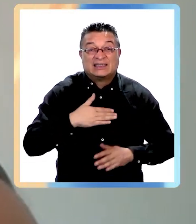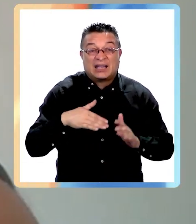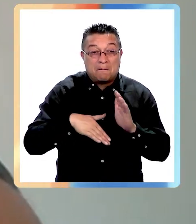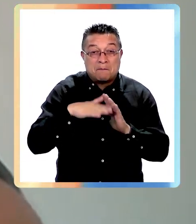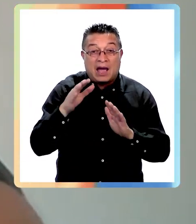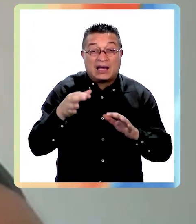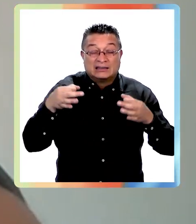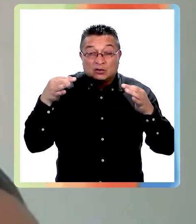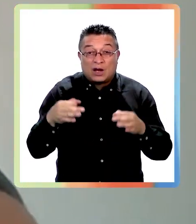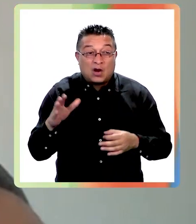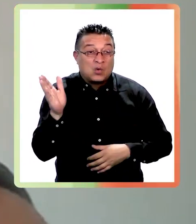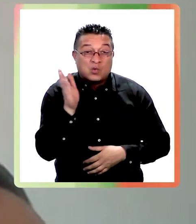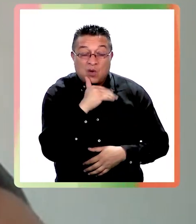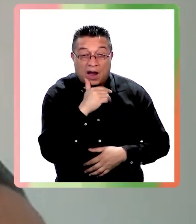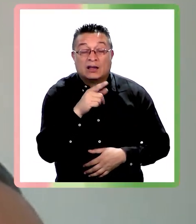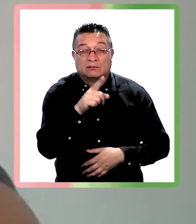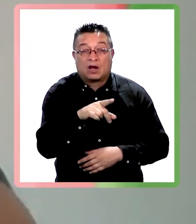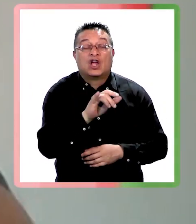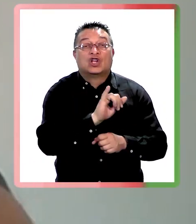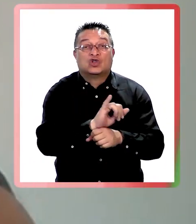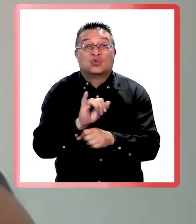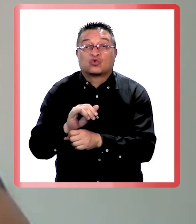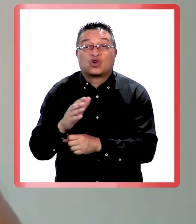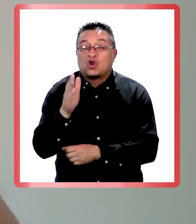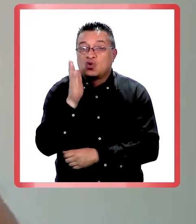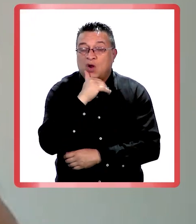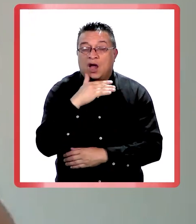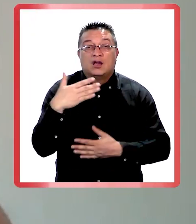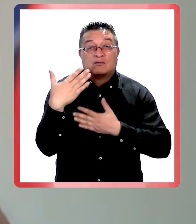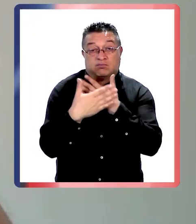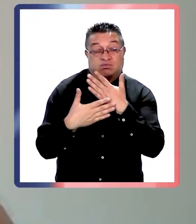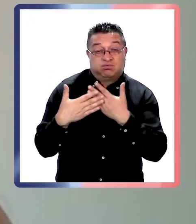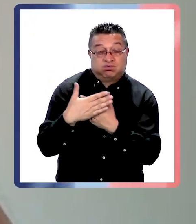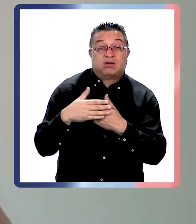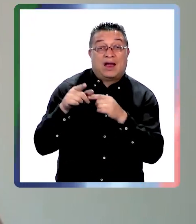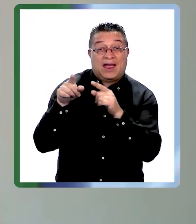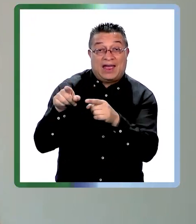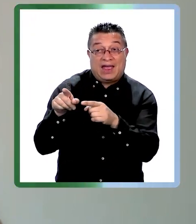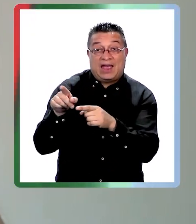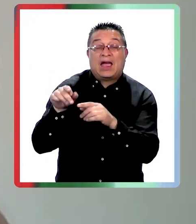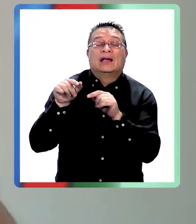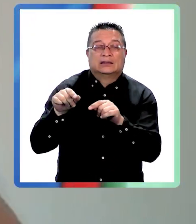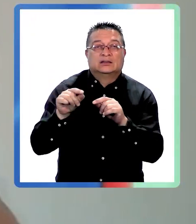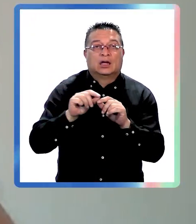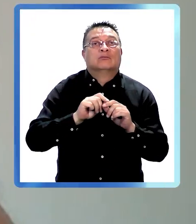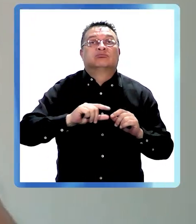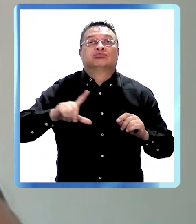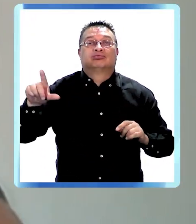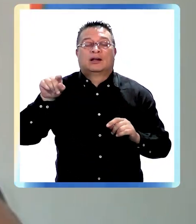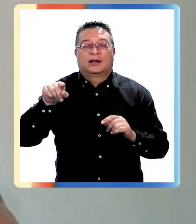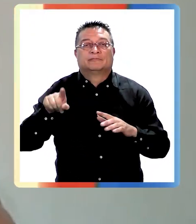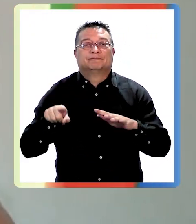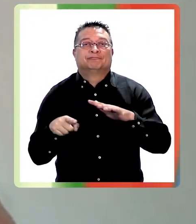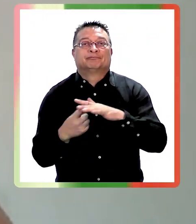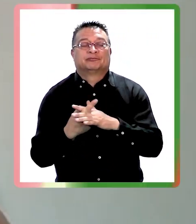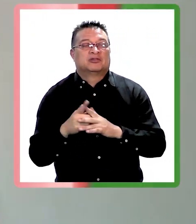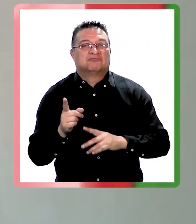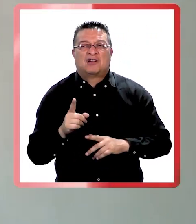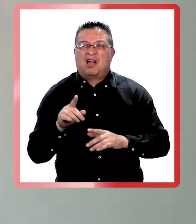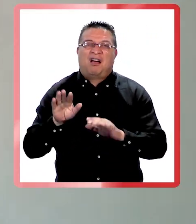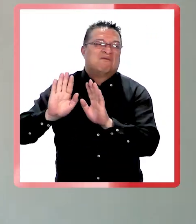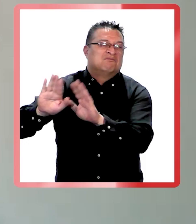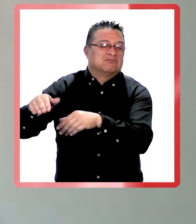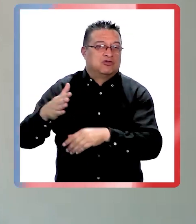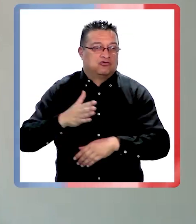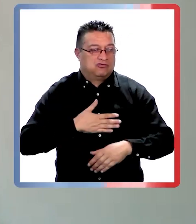sensación de mayor inseguridad con, en el fondo, instituciones que no me están resguardando la inseguridad, aparece esta posibilidad, en el fondo, de